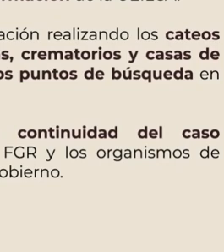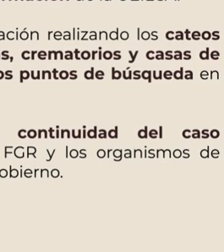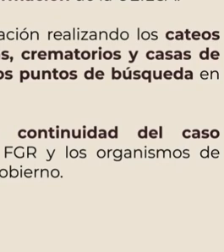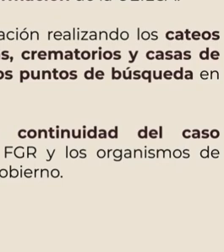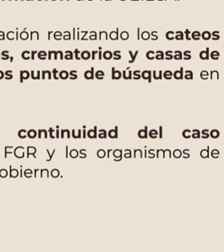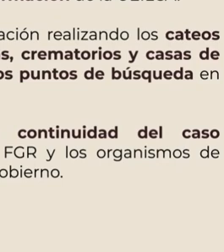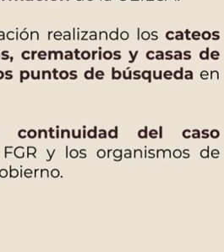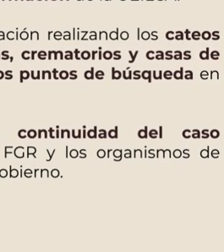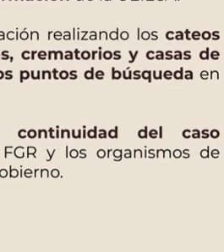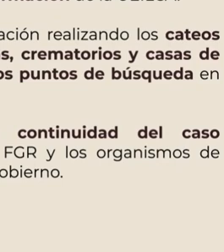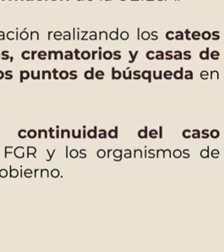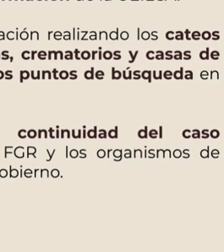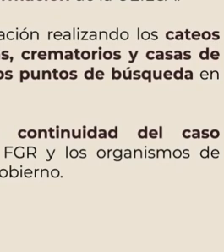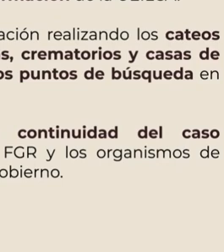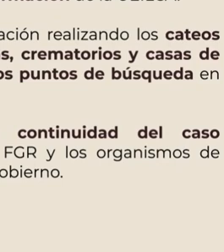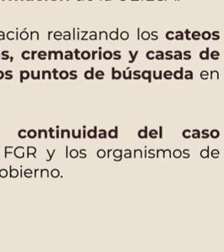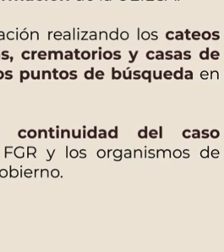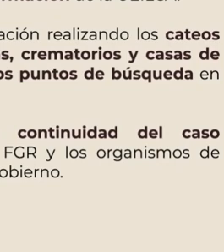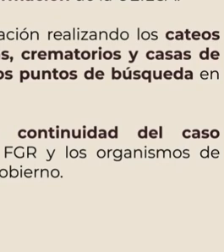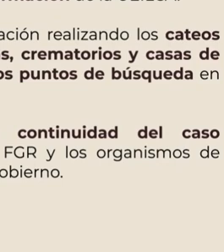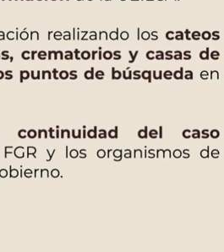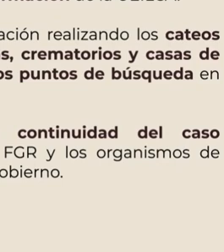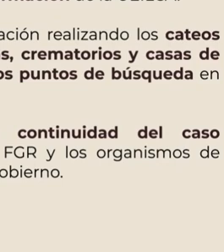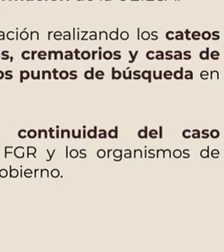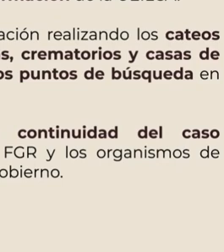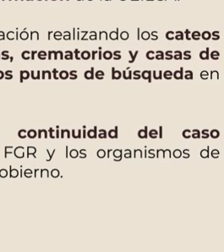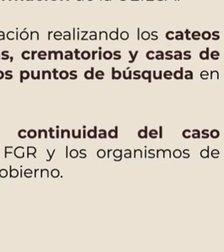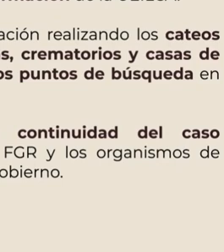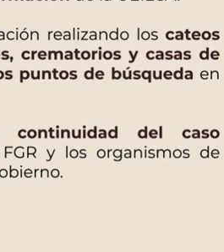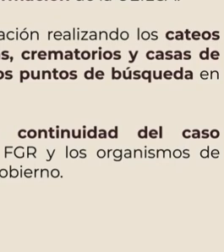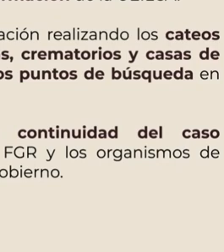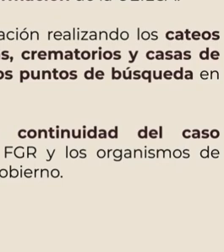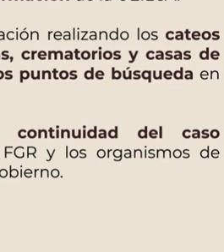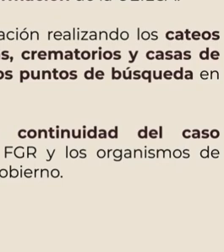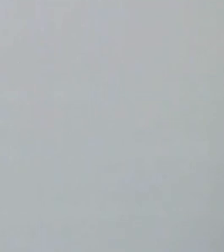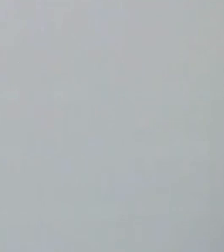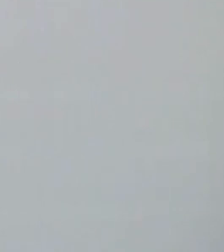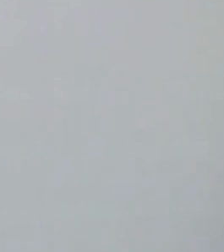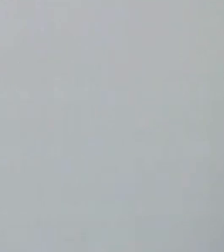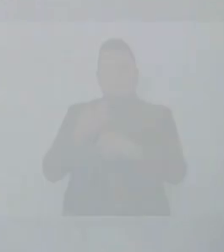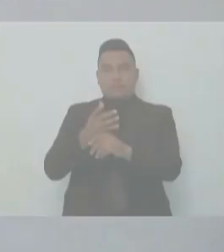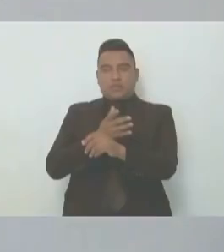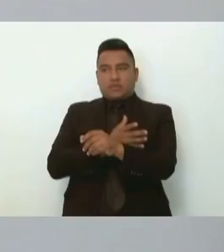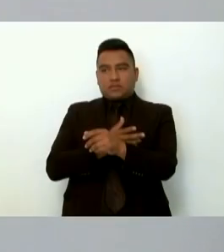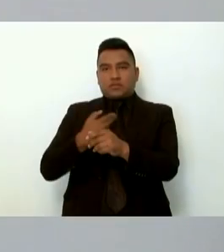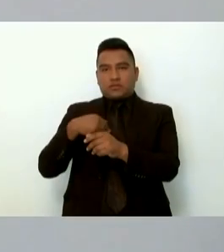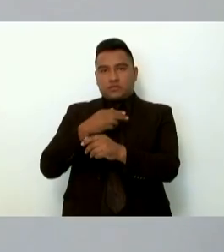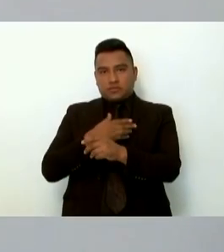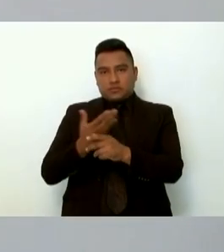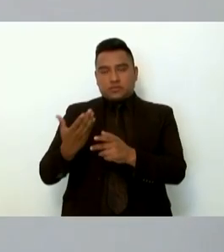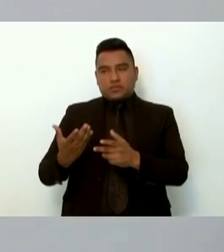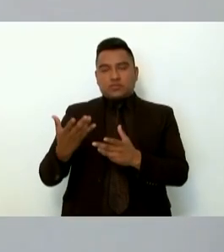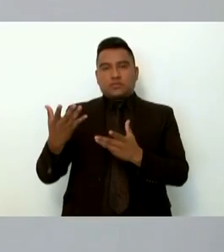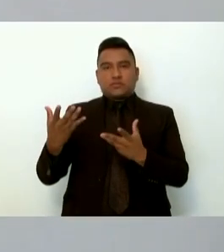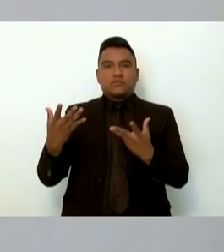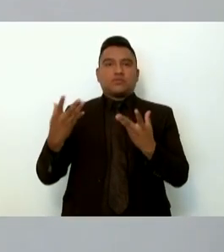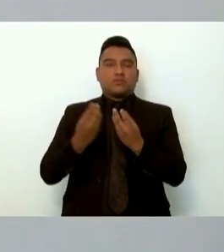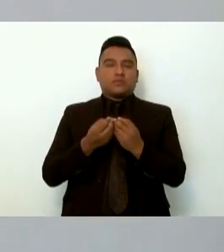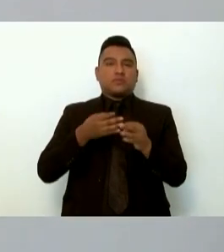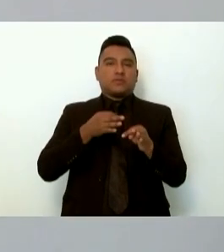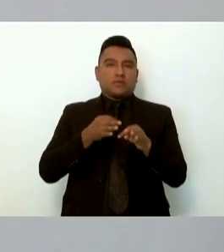Exteriores que bueno que están aquí sus compañeros de la Cancillería con quienes hemos trabajado junto con la Fiscalía Especial